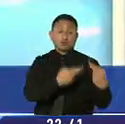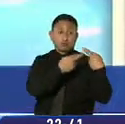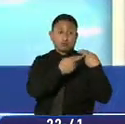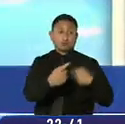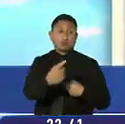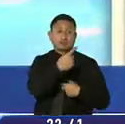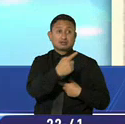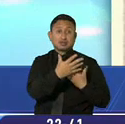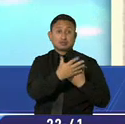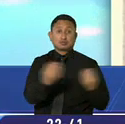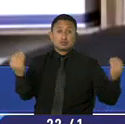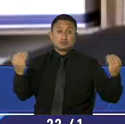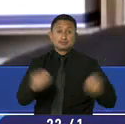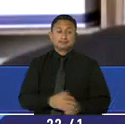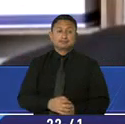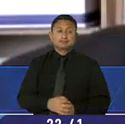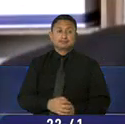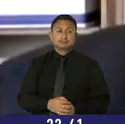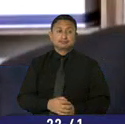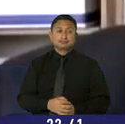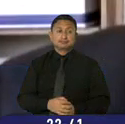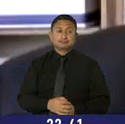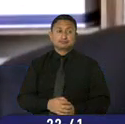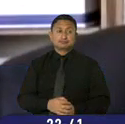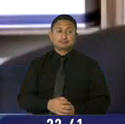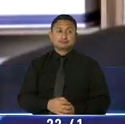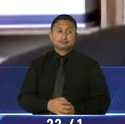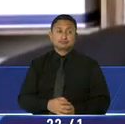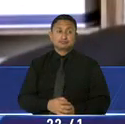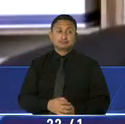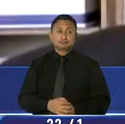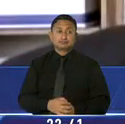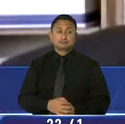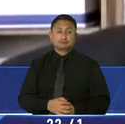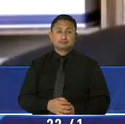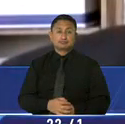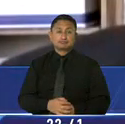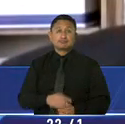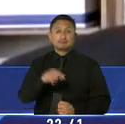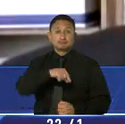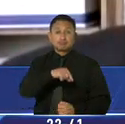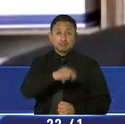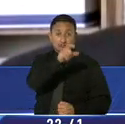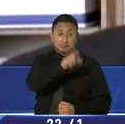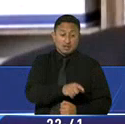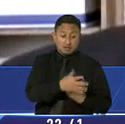escritor. Una desaparición forzosa es mucho más dañina